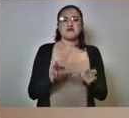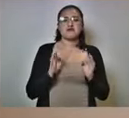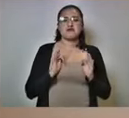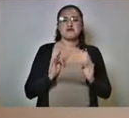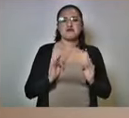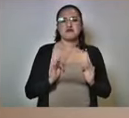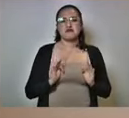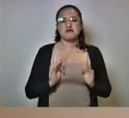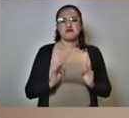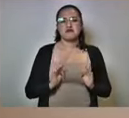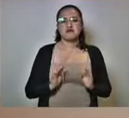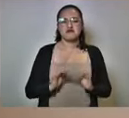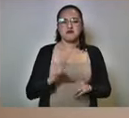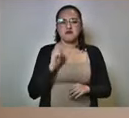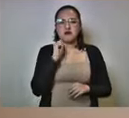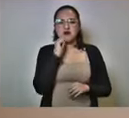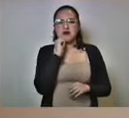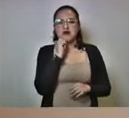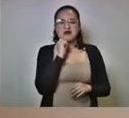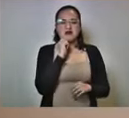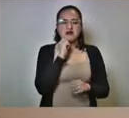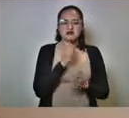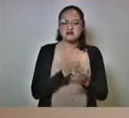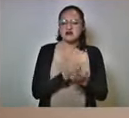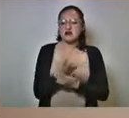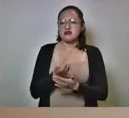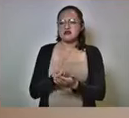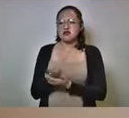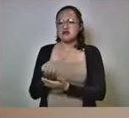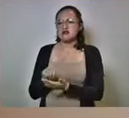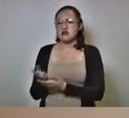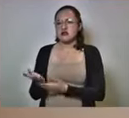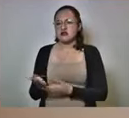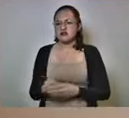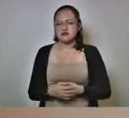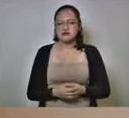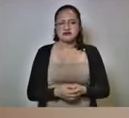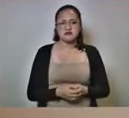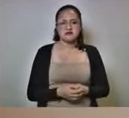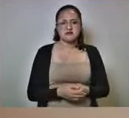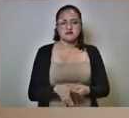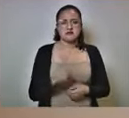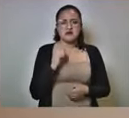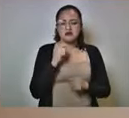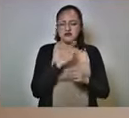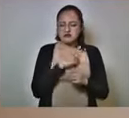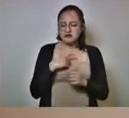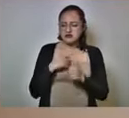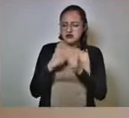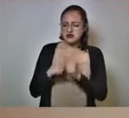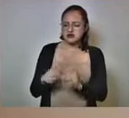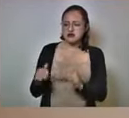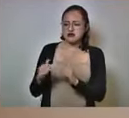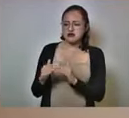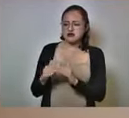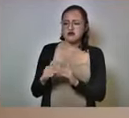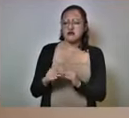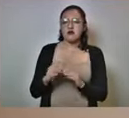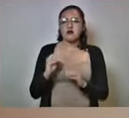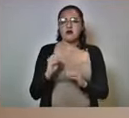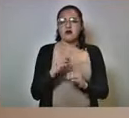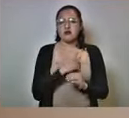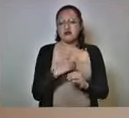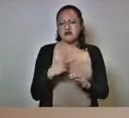la disciplina en el confinamiento y la disciplina en la sana distancia.